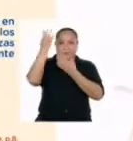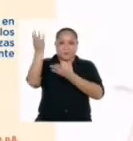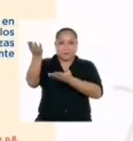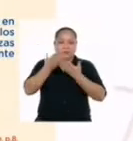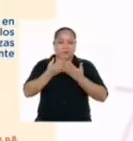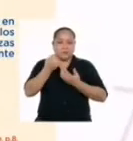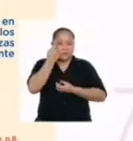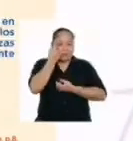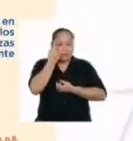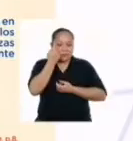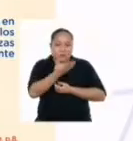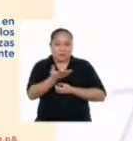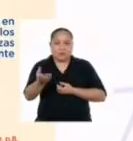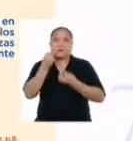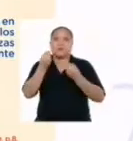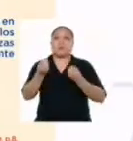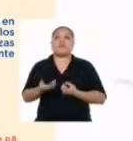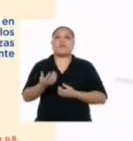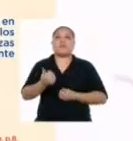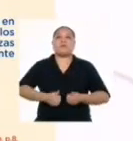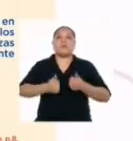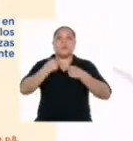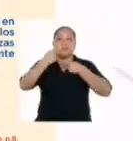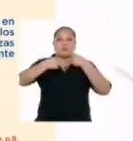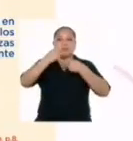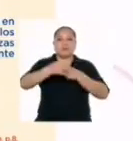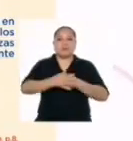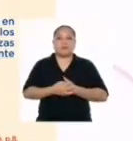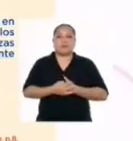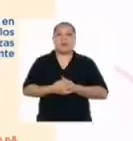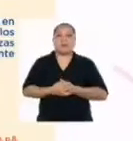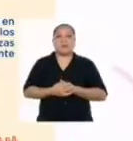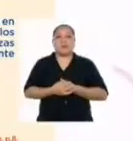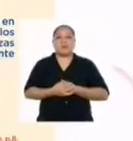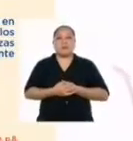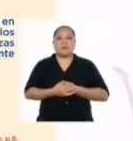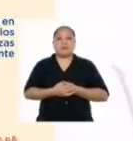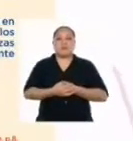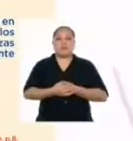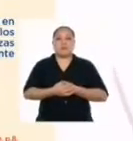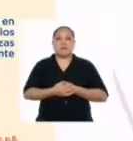para comprender cómo era su vida cotidiana.